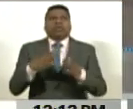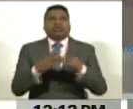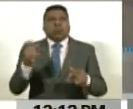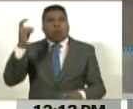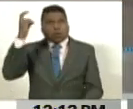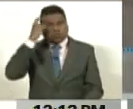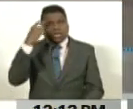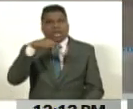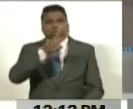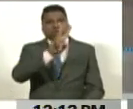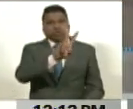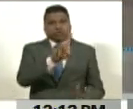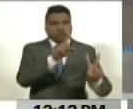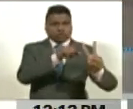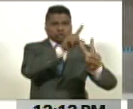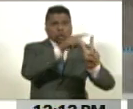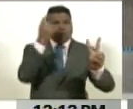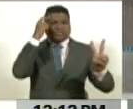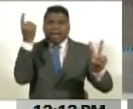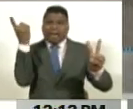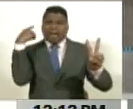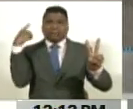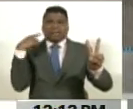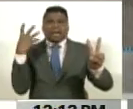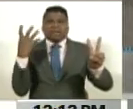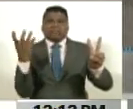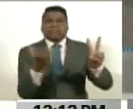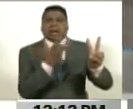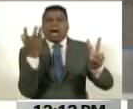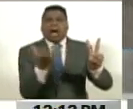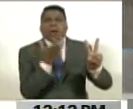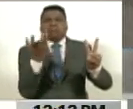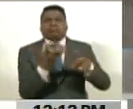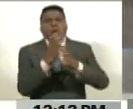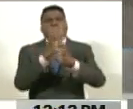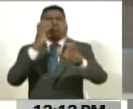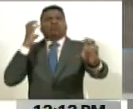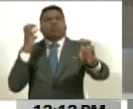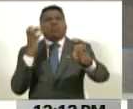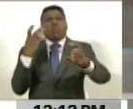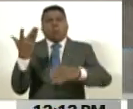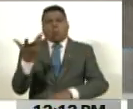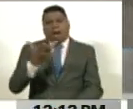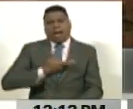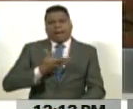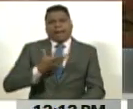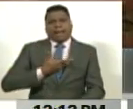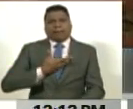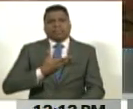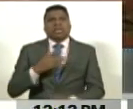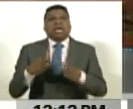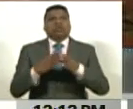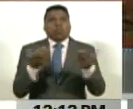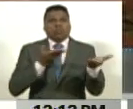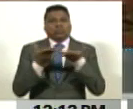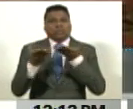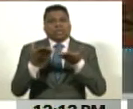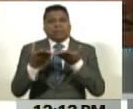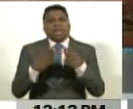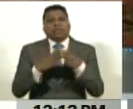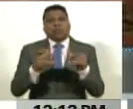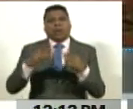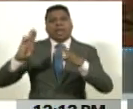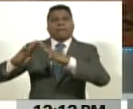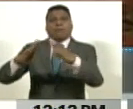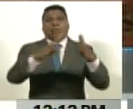par de días, intentaron de quemar un autobús de la alcaldía que presta servicio a las comunidades, un autobús que sirve